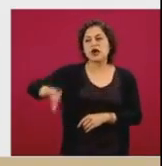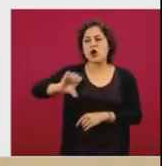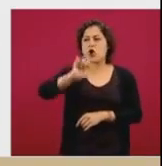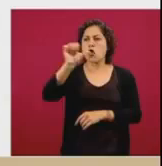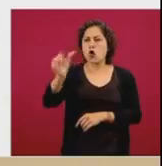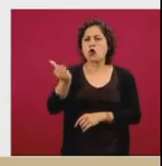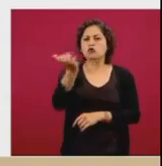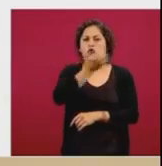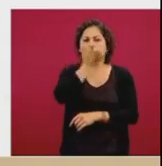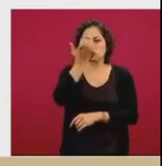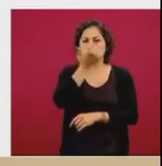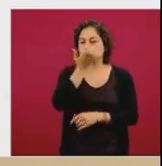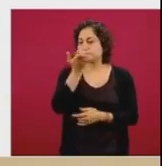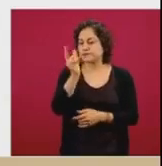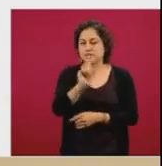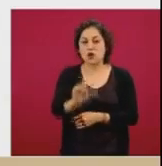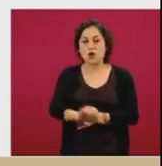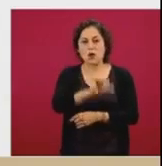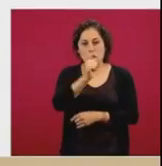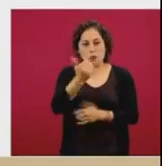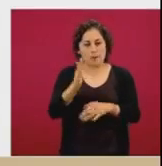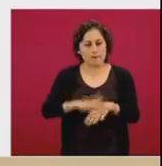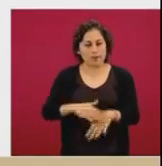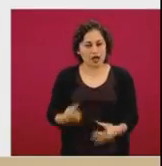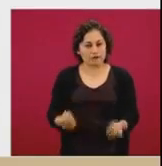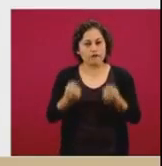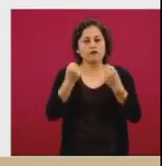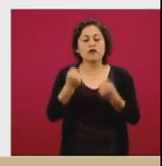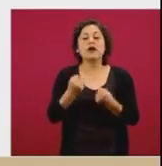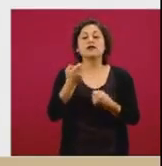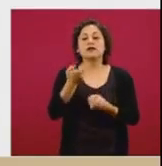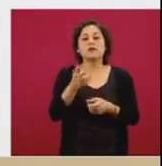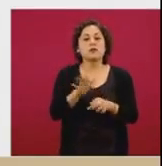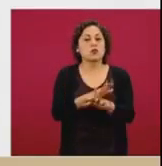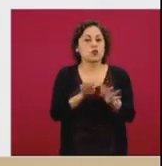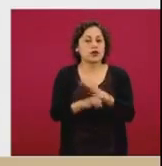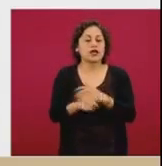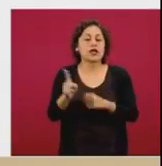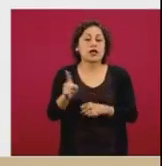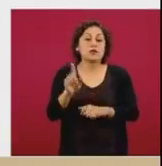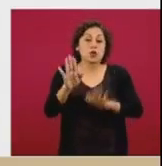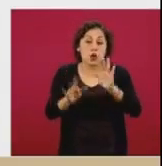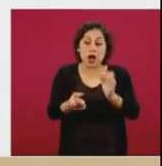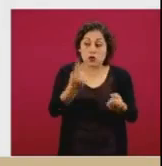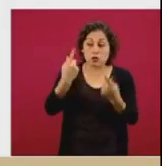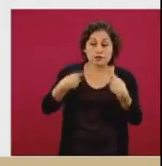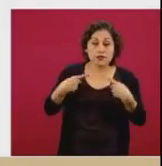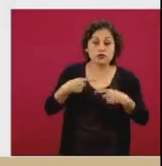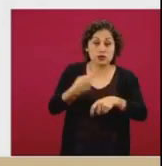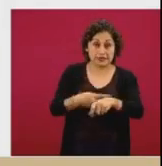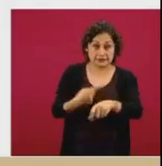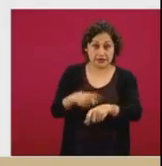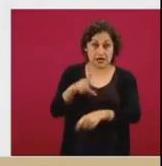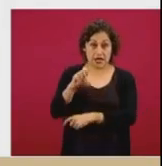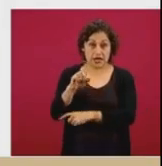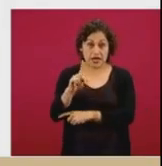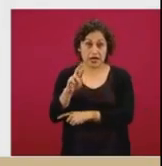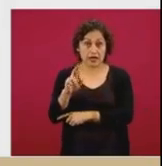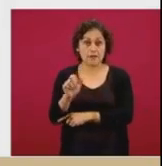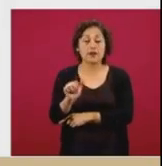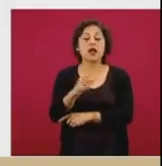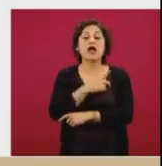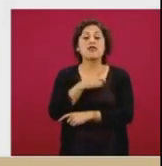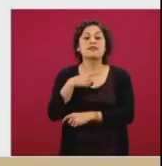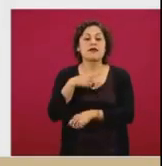necesitemos ampliar estos tratamientos, que algunas tomas en el caso de lepra tienen que ser supervisadas y que se tengan